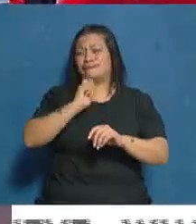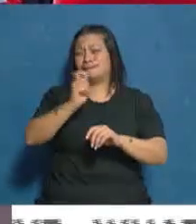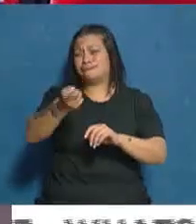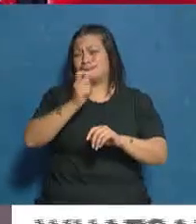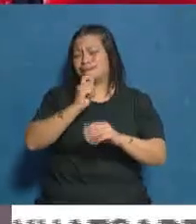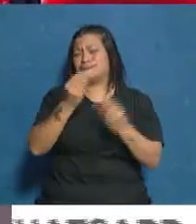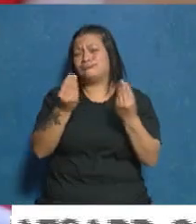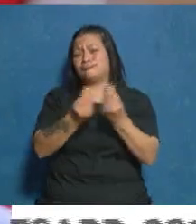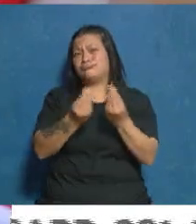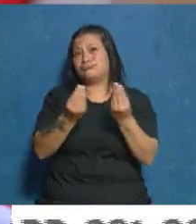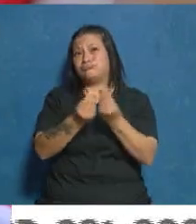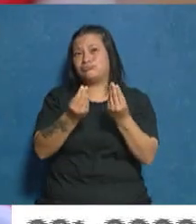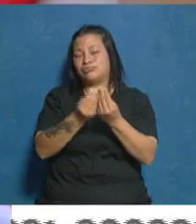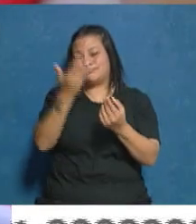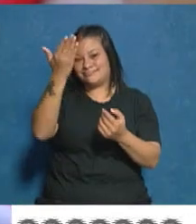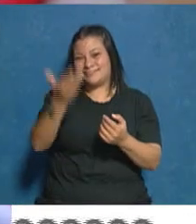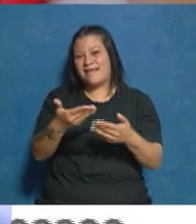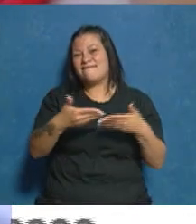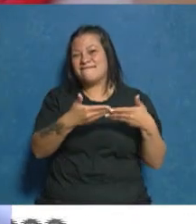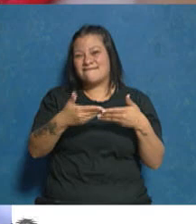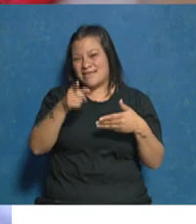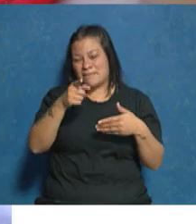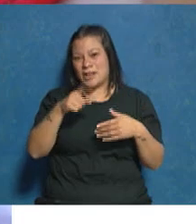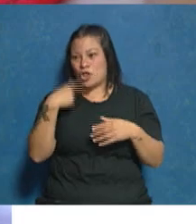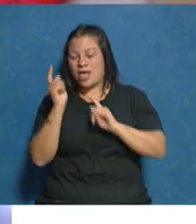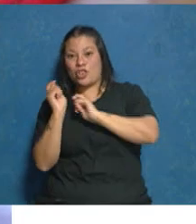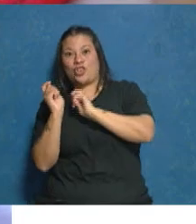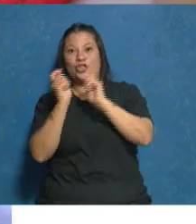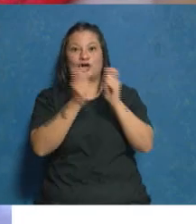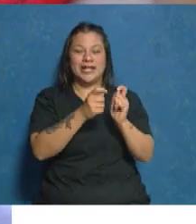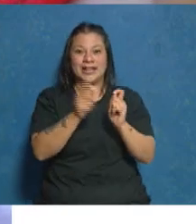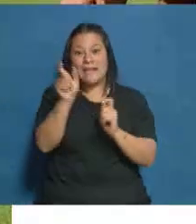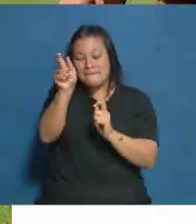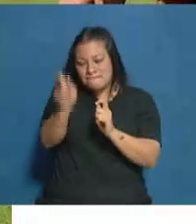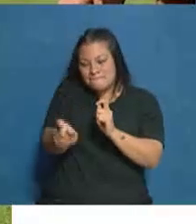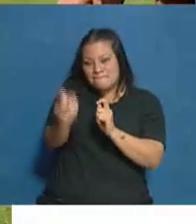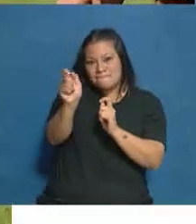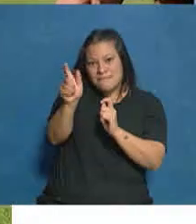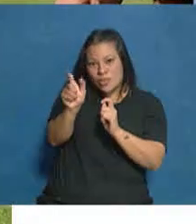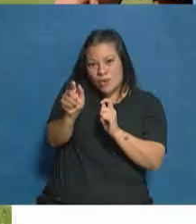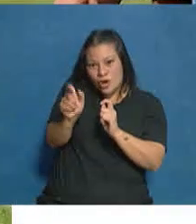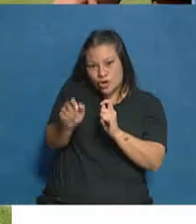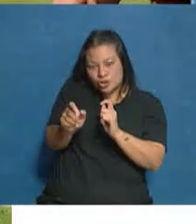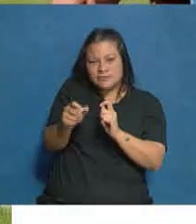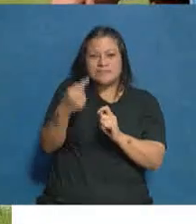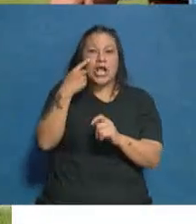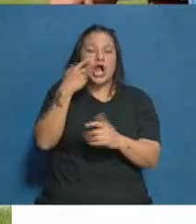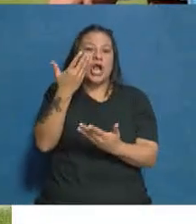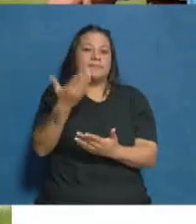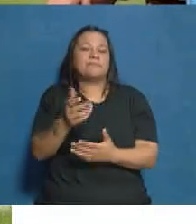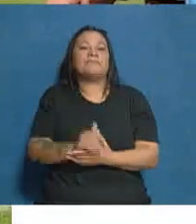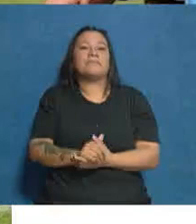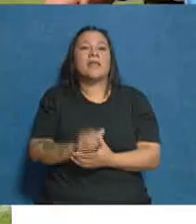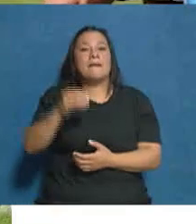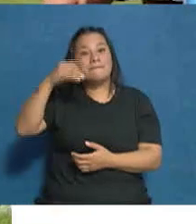Hicimos muchas notas para que todos fuéramos donantes de médula ósea. Lo conocimos a Dante Galeoni